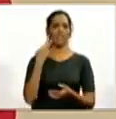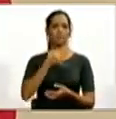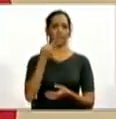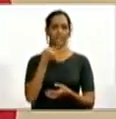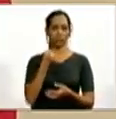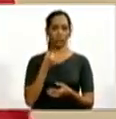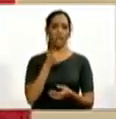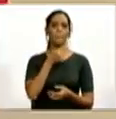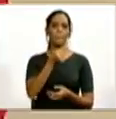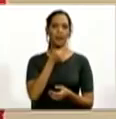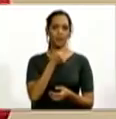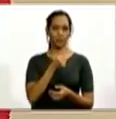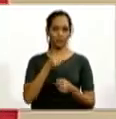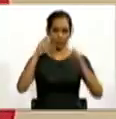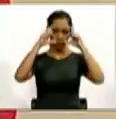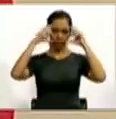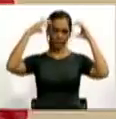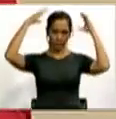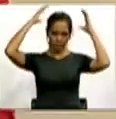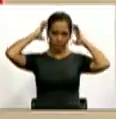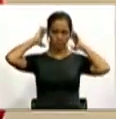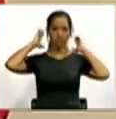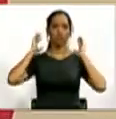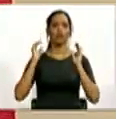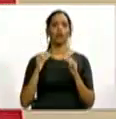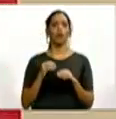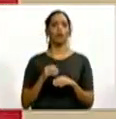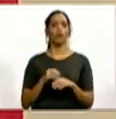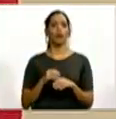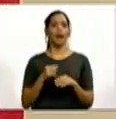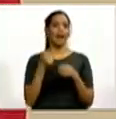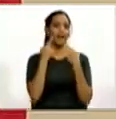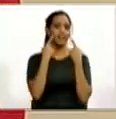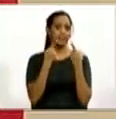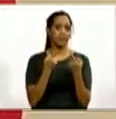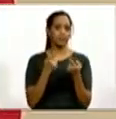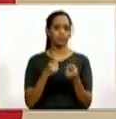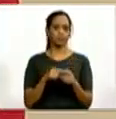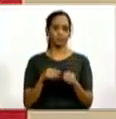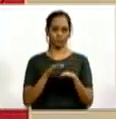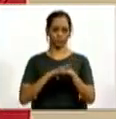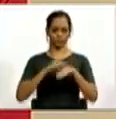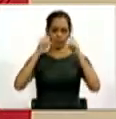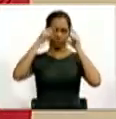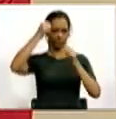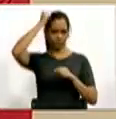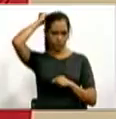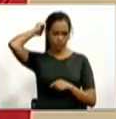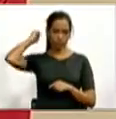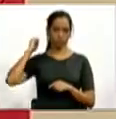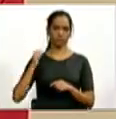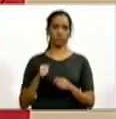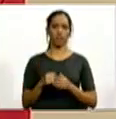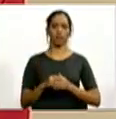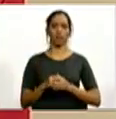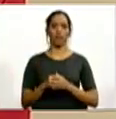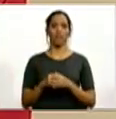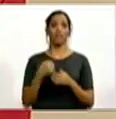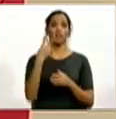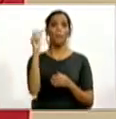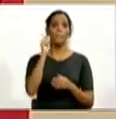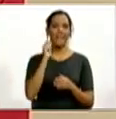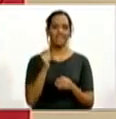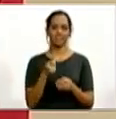Pirela defendiendo la acción que habíamos hecho, porque ahí está. ¿Qué pasa? 2 meses, muchachos, levantaron esa estructura